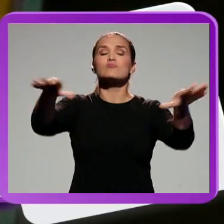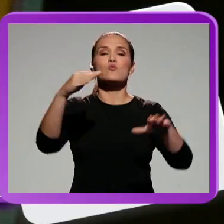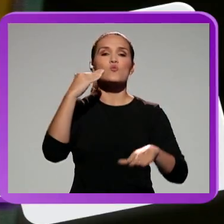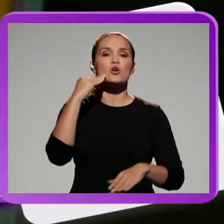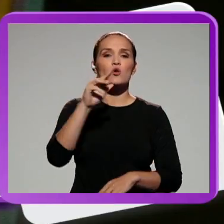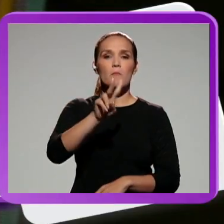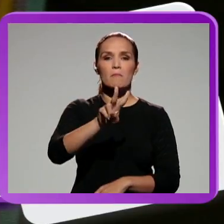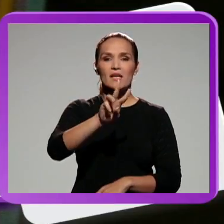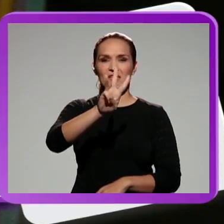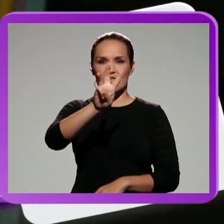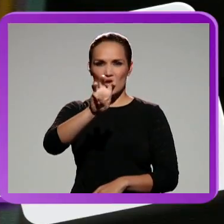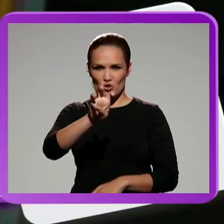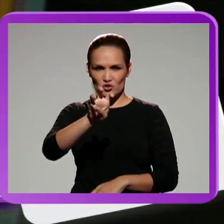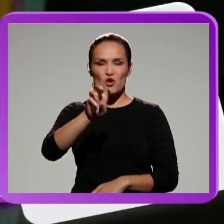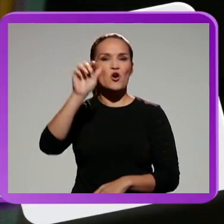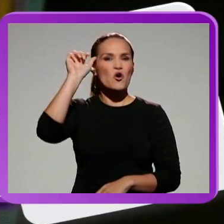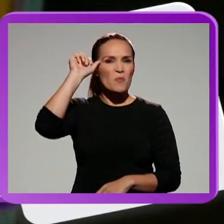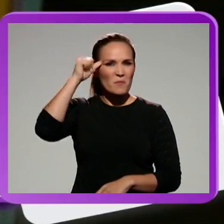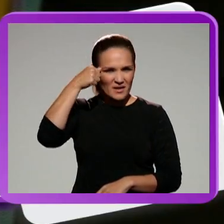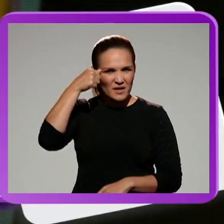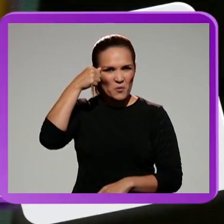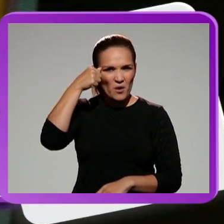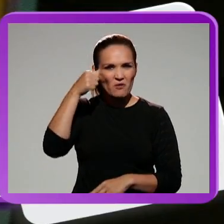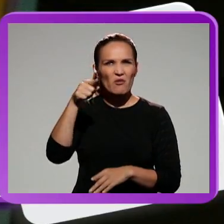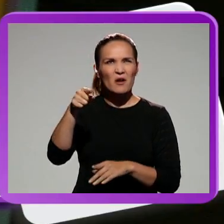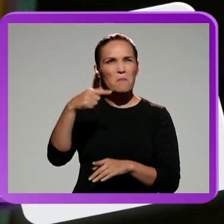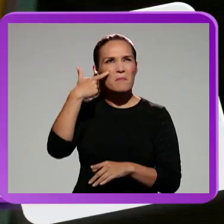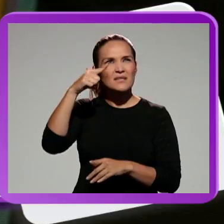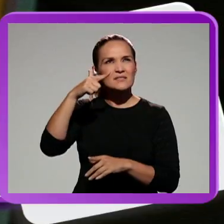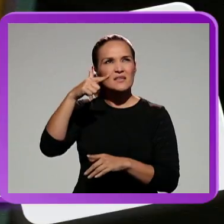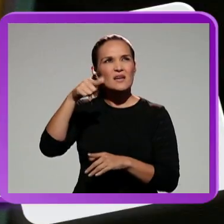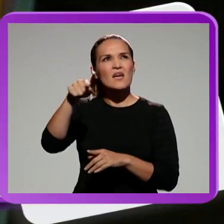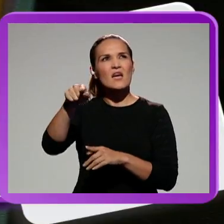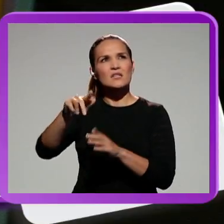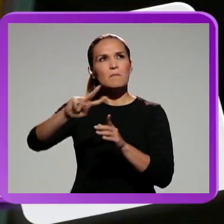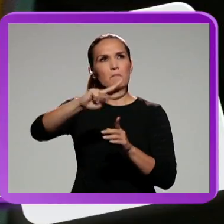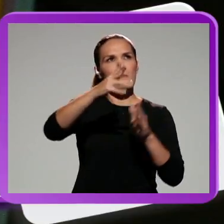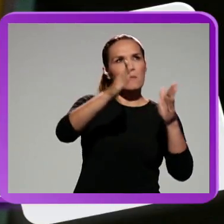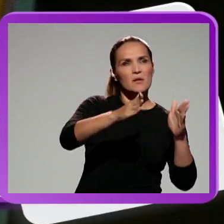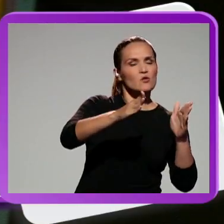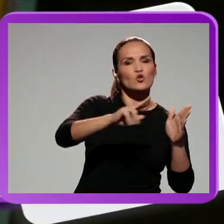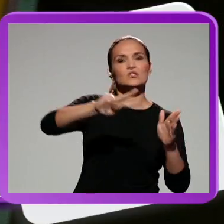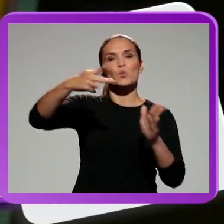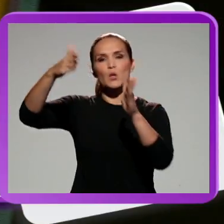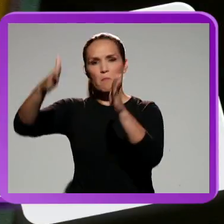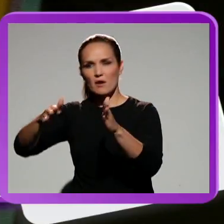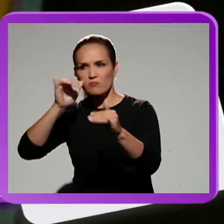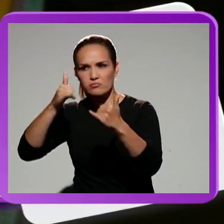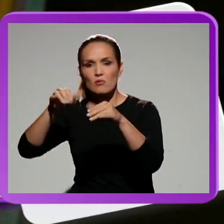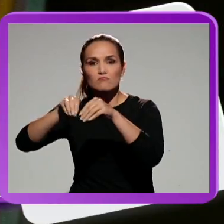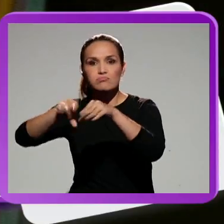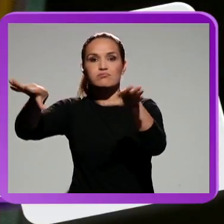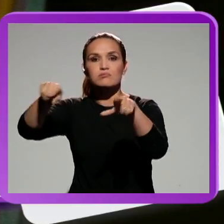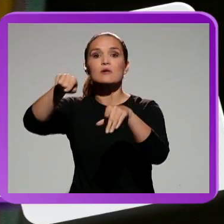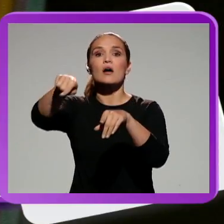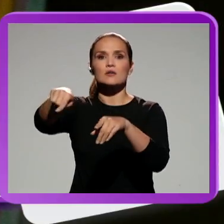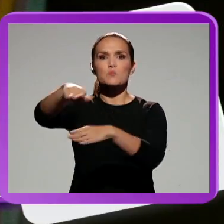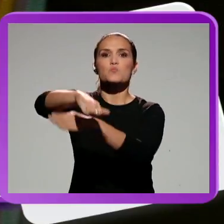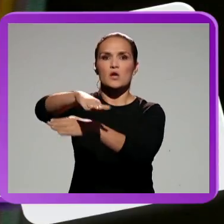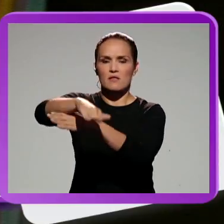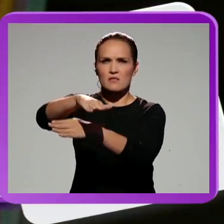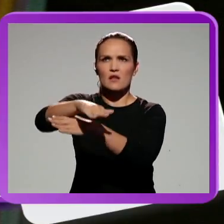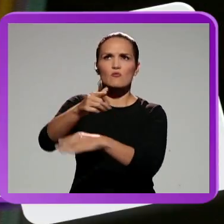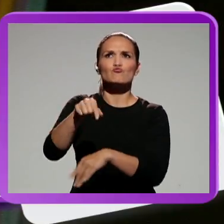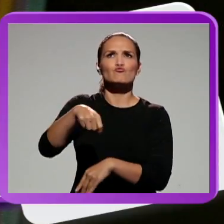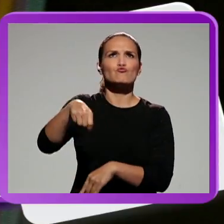dos partes. Ellos, si no estoy mal, estaban incluidos en la segunda mitad. Tocaron bacano, fue mucha gente, fue bonita. Y si no